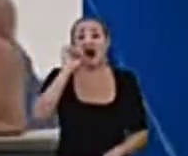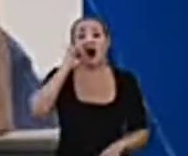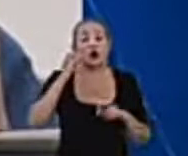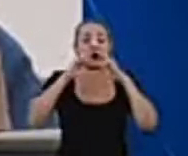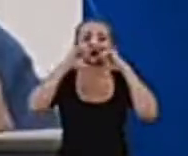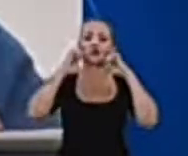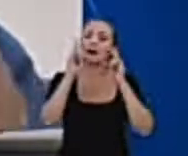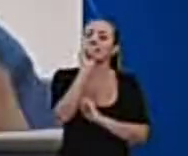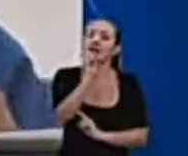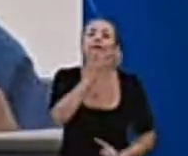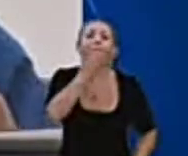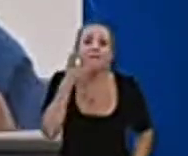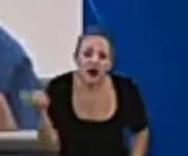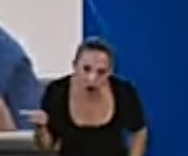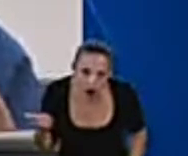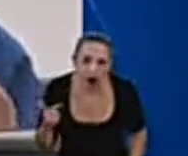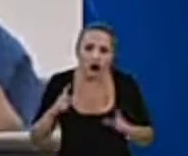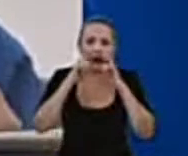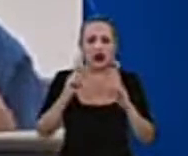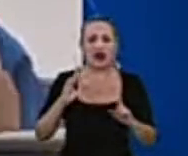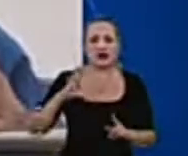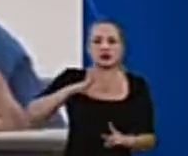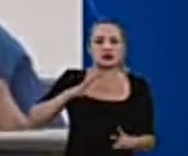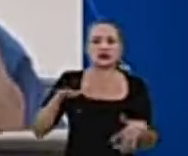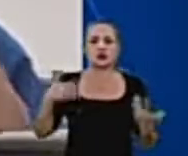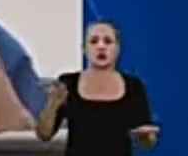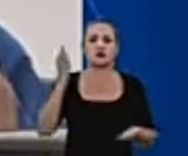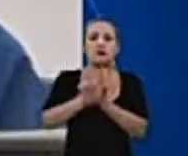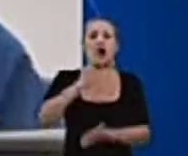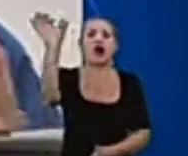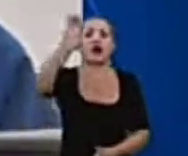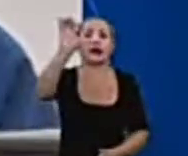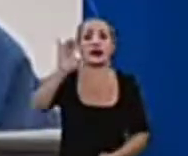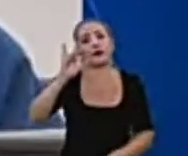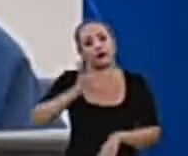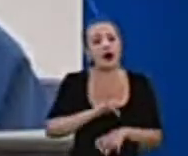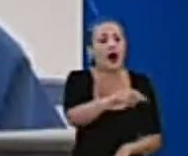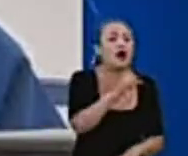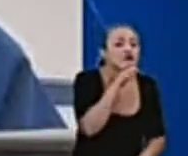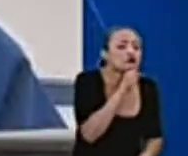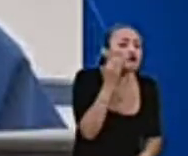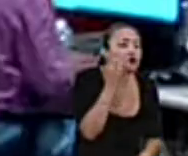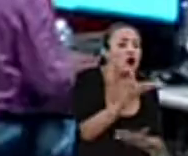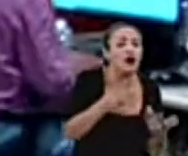pero es mejor estar aburrido y un poco incómoda que estar en enero visitando a los abuelitos en la unidad de cuidados intensivos.